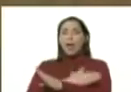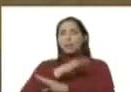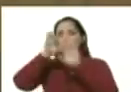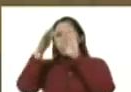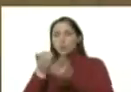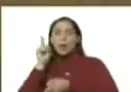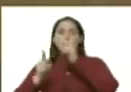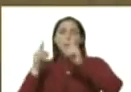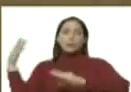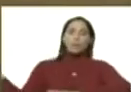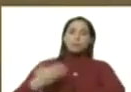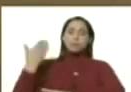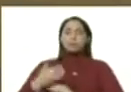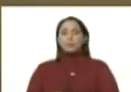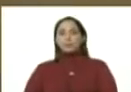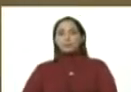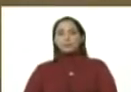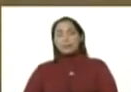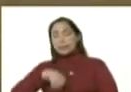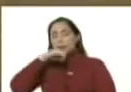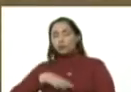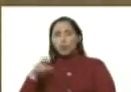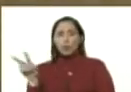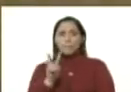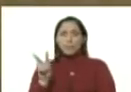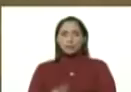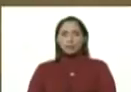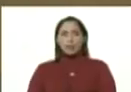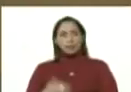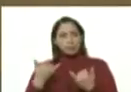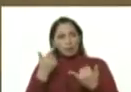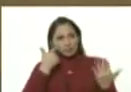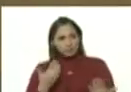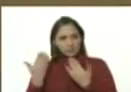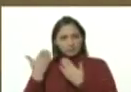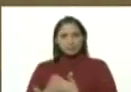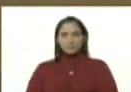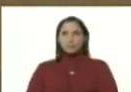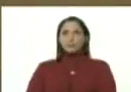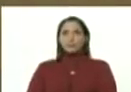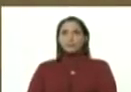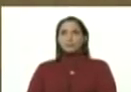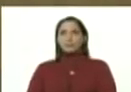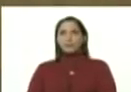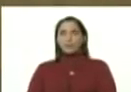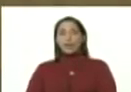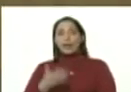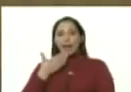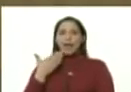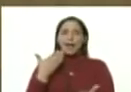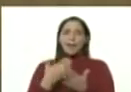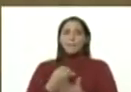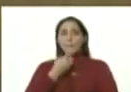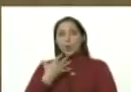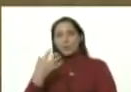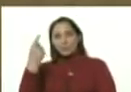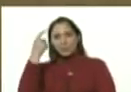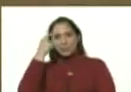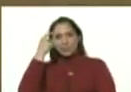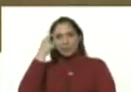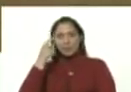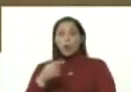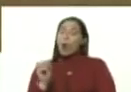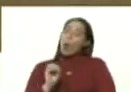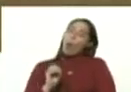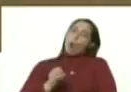del bloqueo criminal sin precedentes de la historia de Venezuela. De inmediato lo escuchamos. Sí, muchas gracias, muy buenos días, o buenas